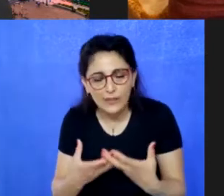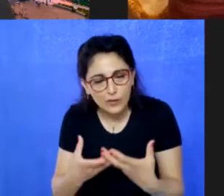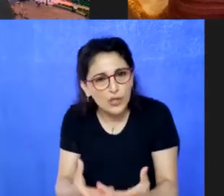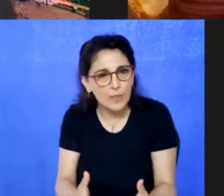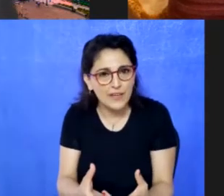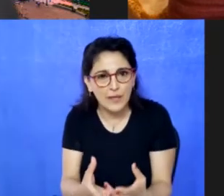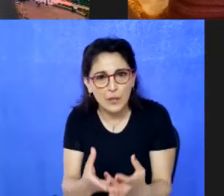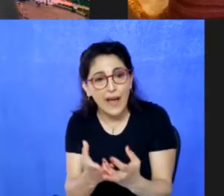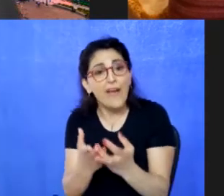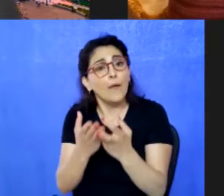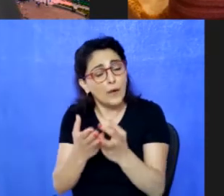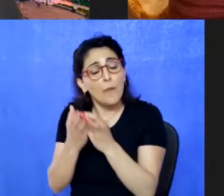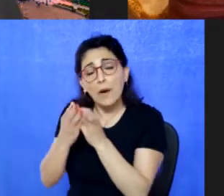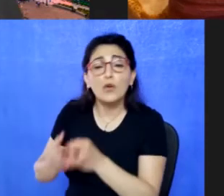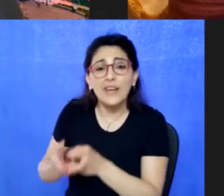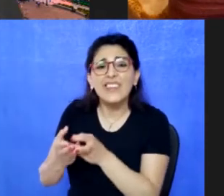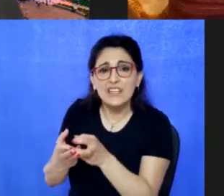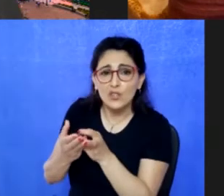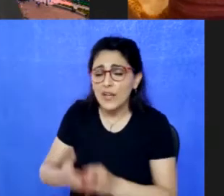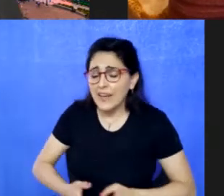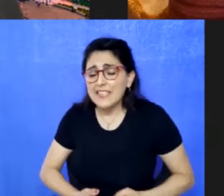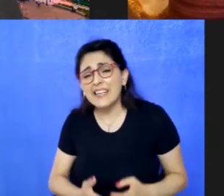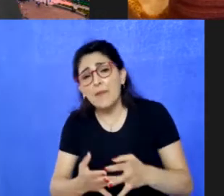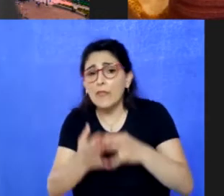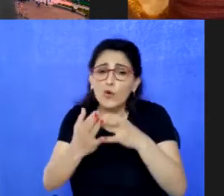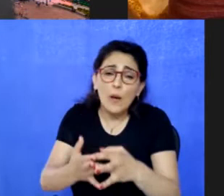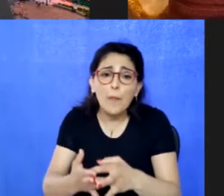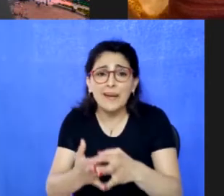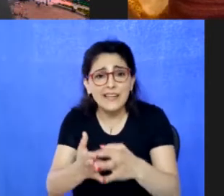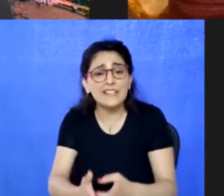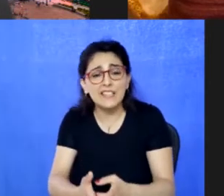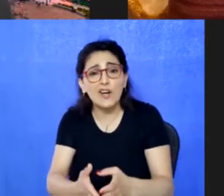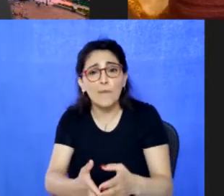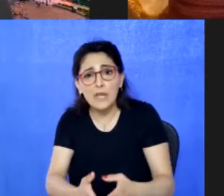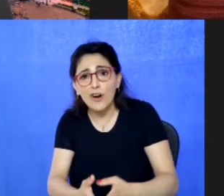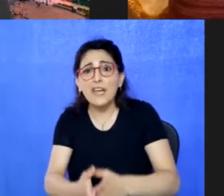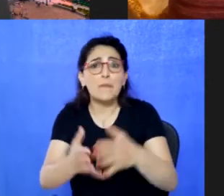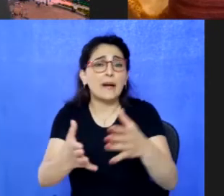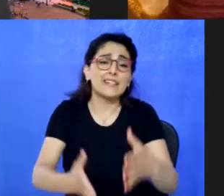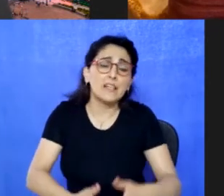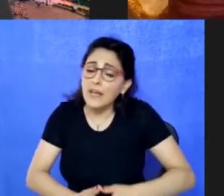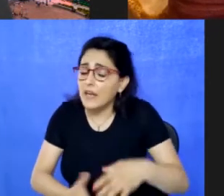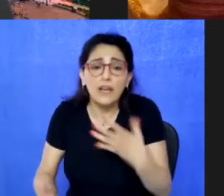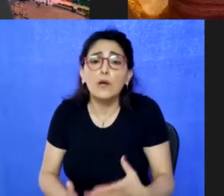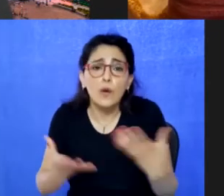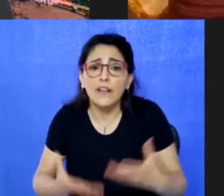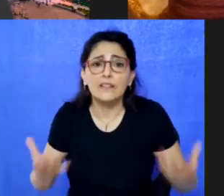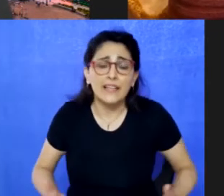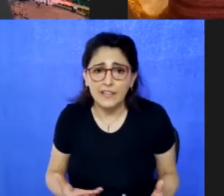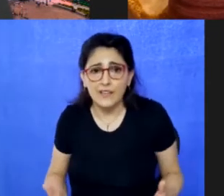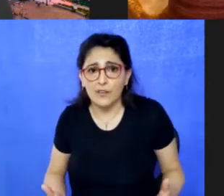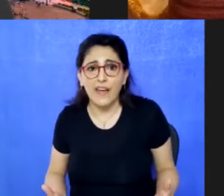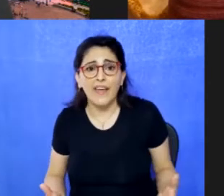ropa, de todo lo que pasaba en la película. Bueno, Mauro es de esos. Es el que madrugaba para ir al cine conmigo y para decirme en qué lugar